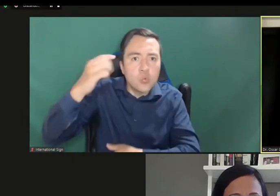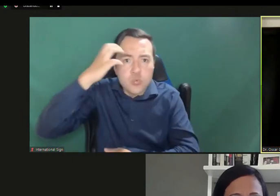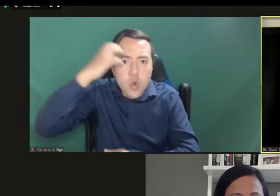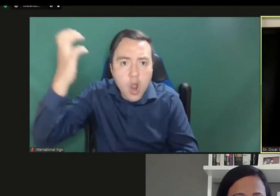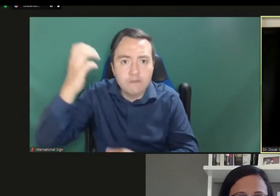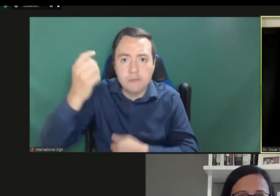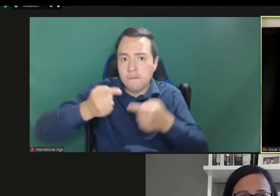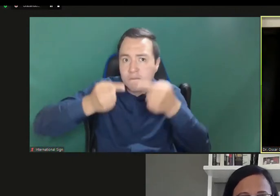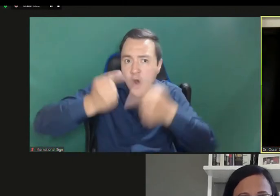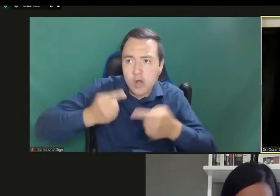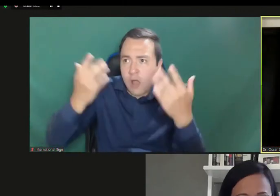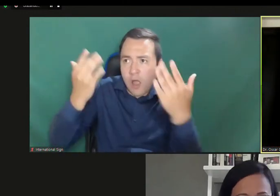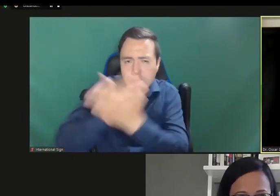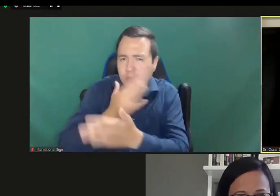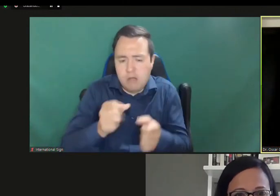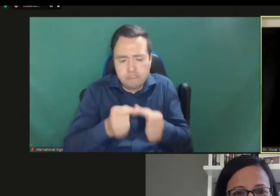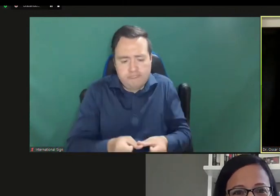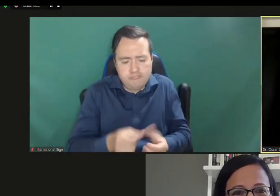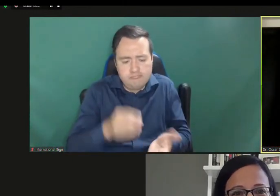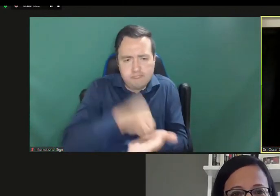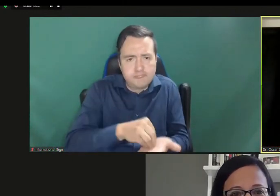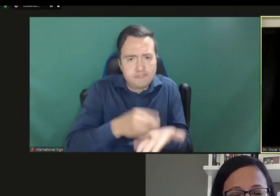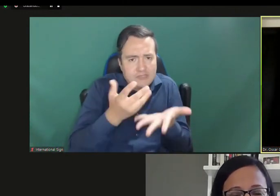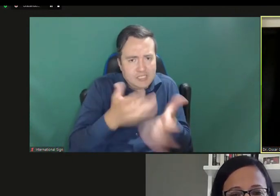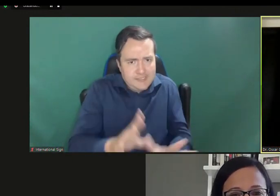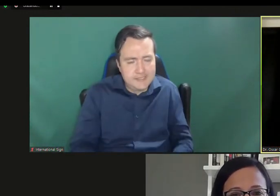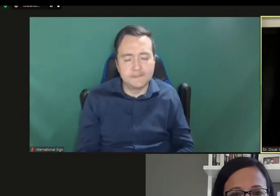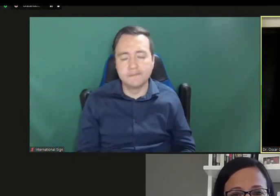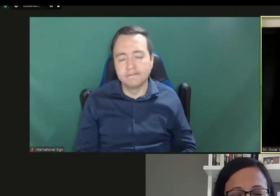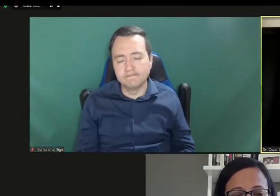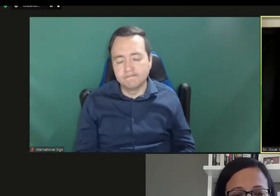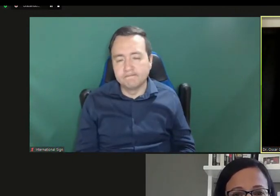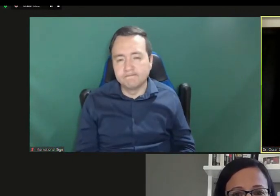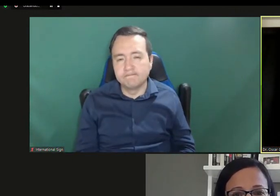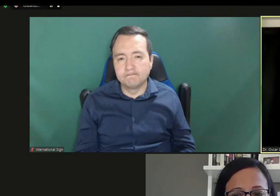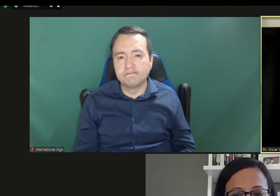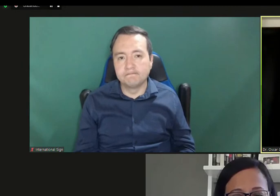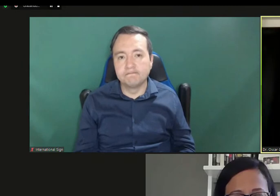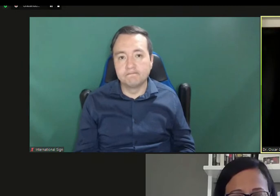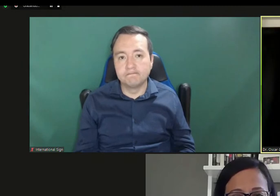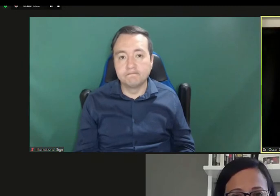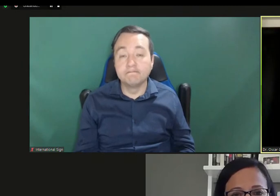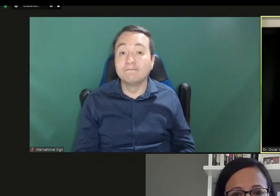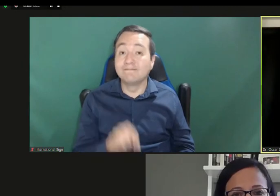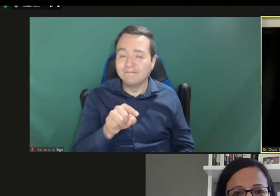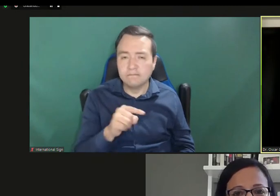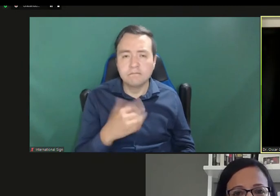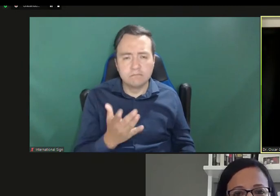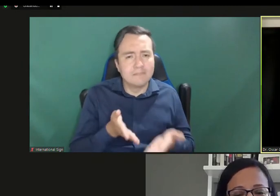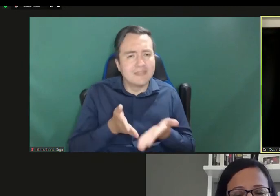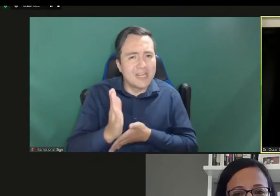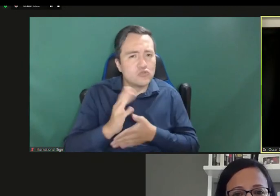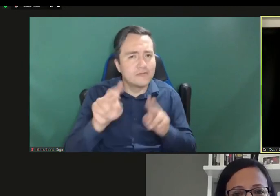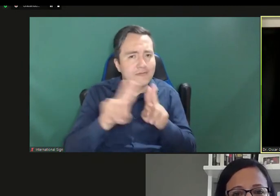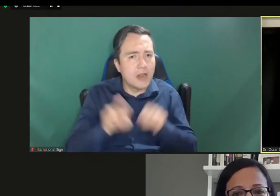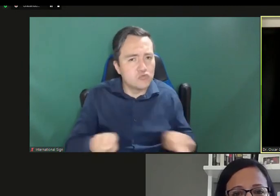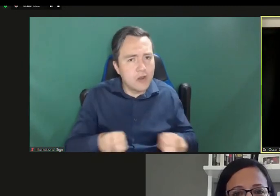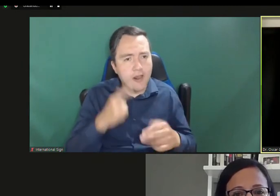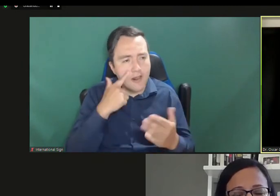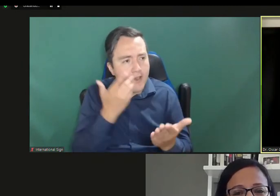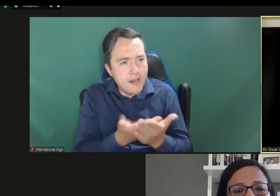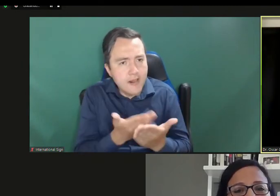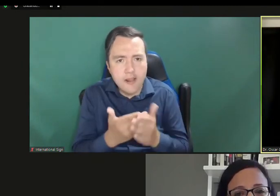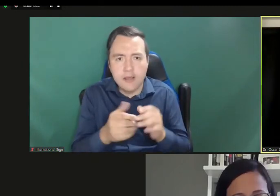dos ramas había un avance importante a nivel de derecho internacional de evaluar interferencia actores